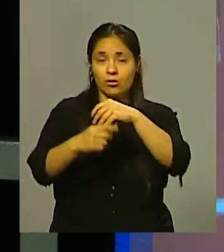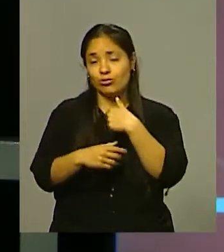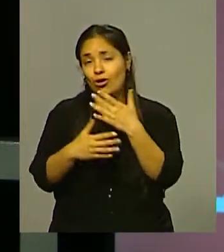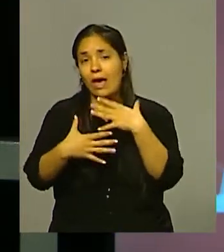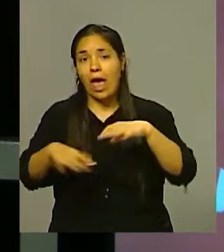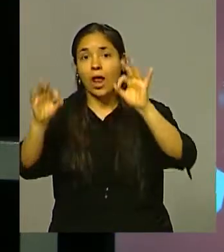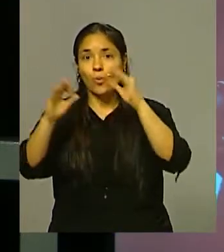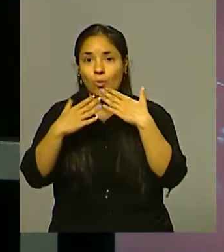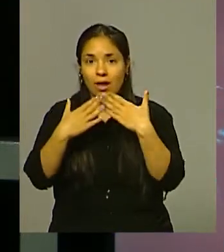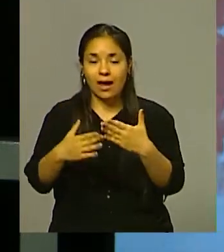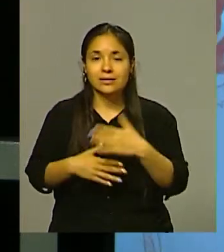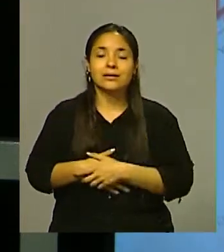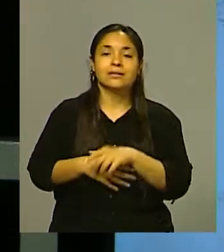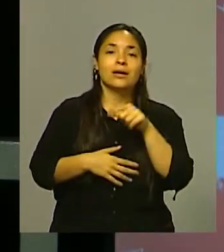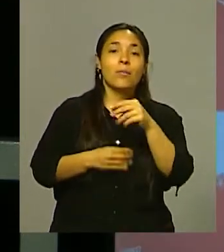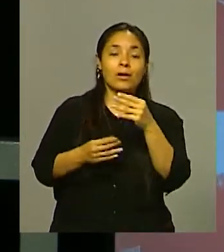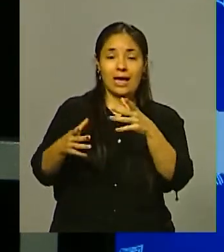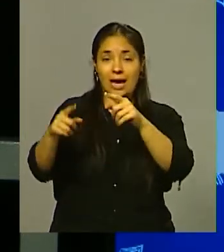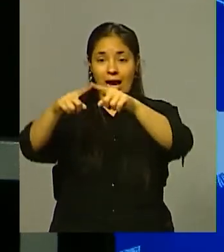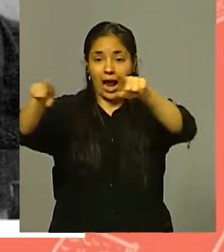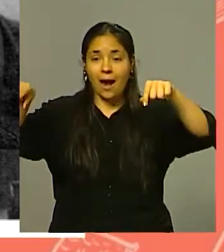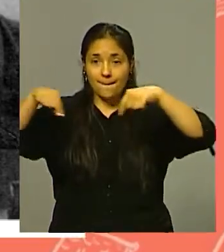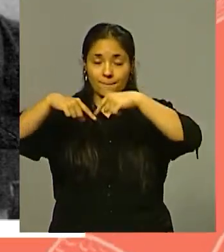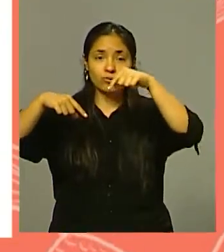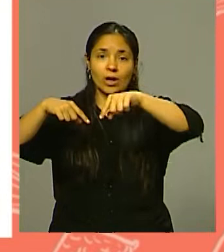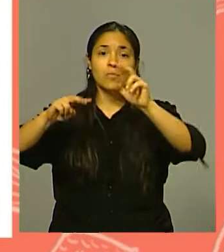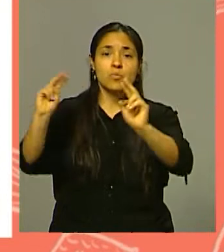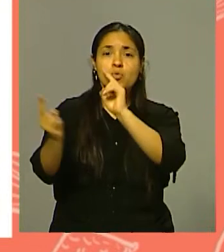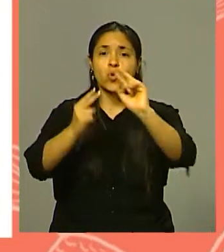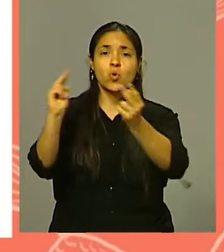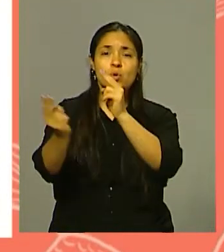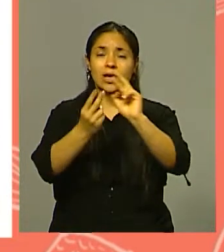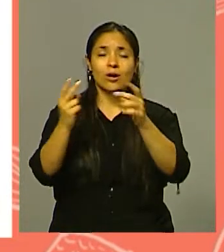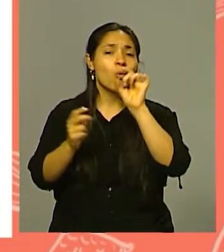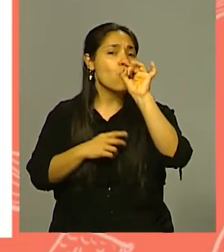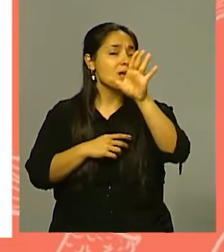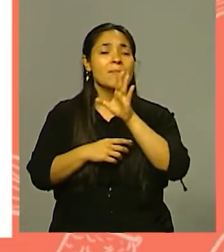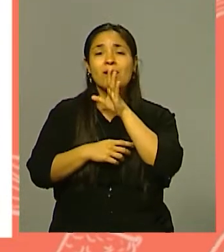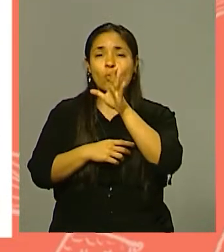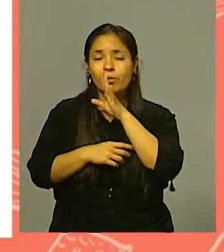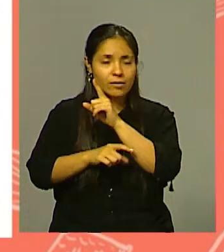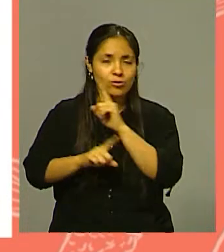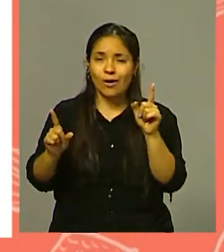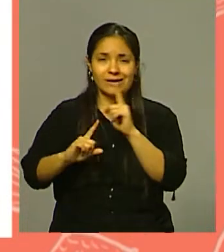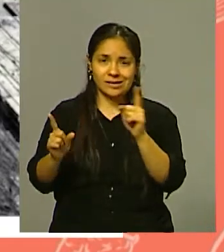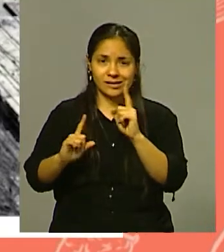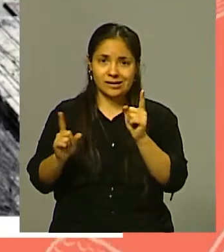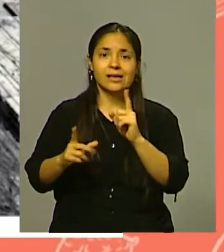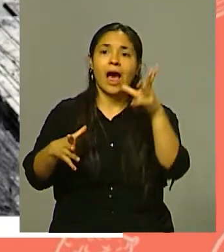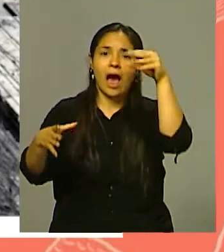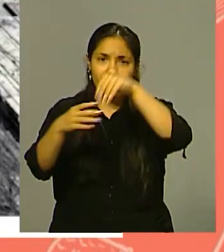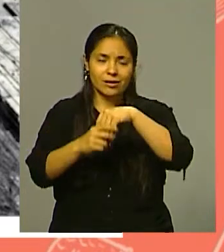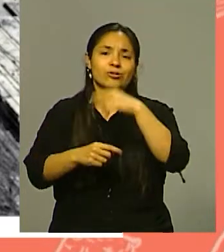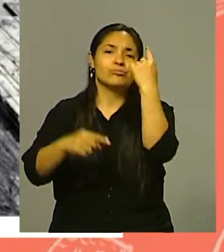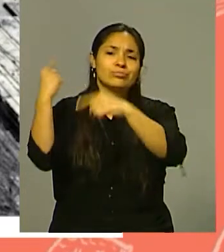los campos de concentración nazis no fueron solamente los judíos. Hubo de